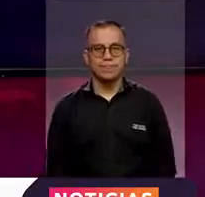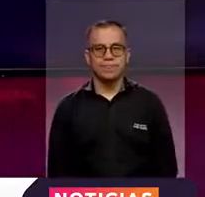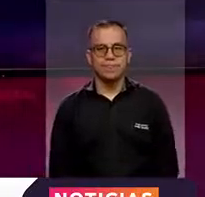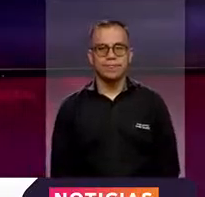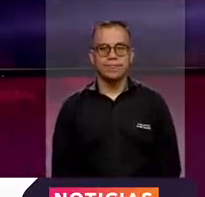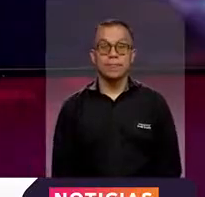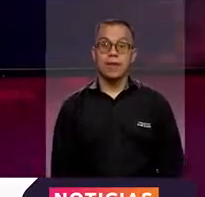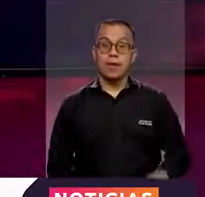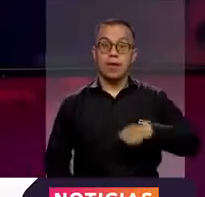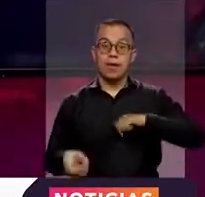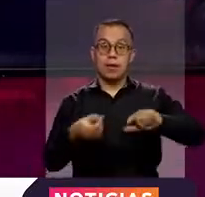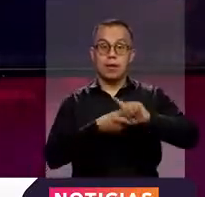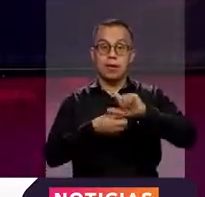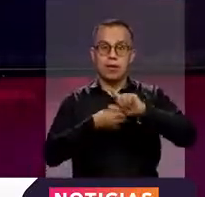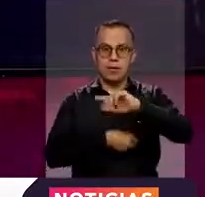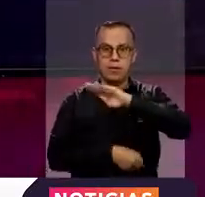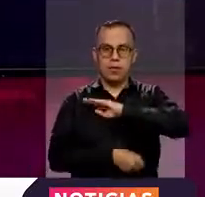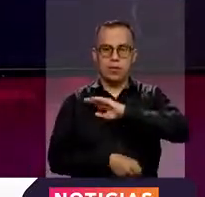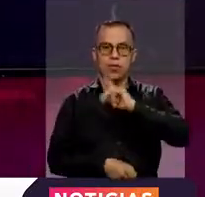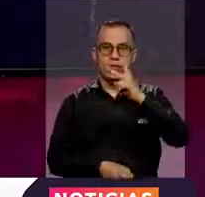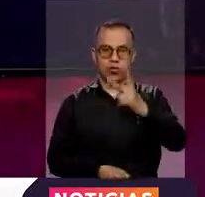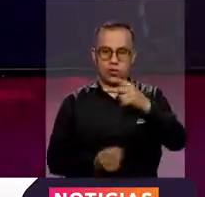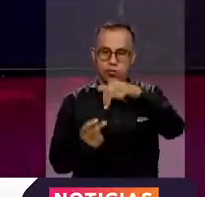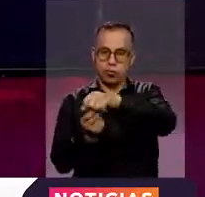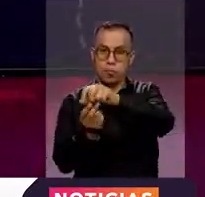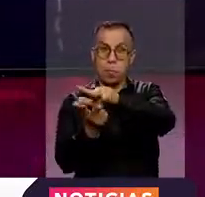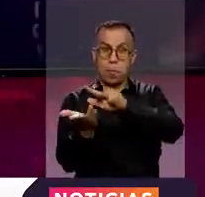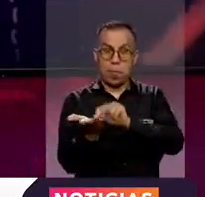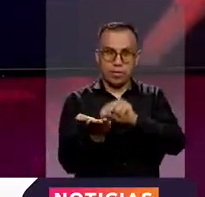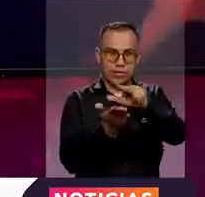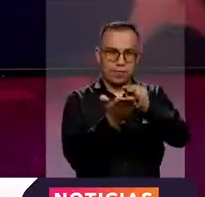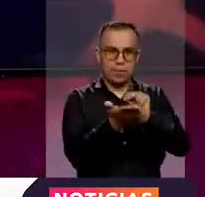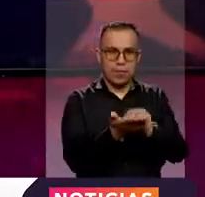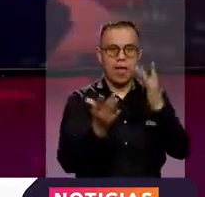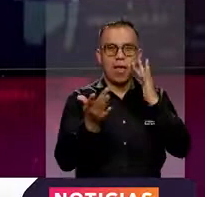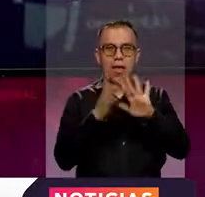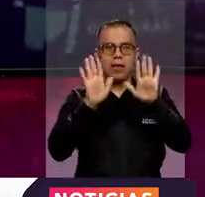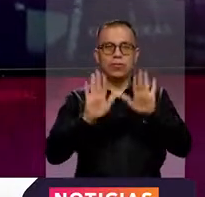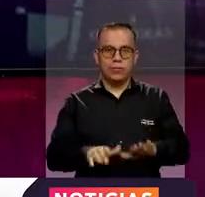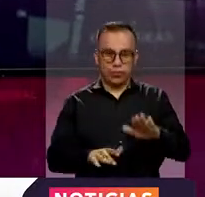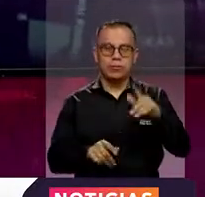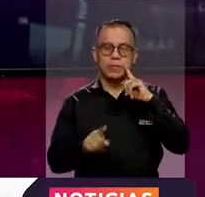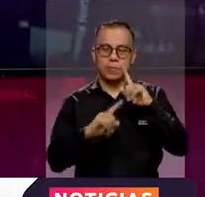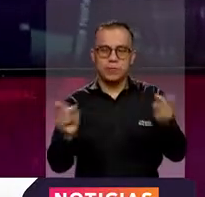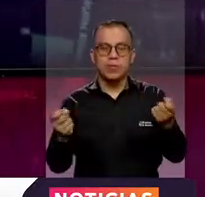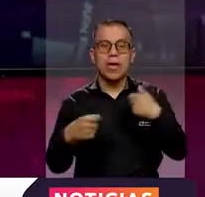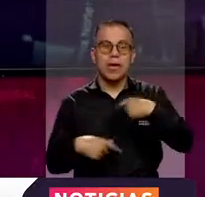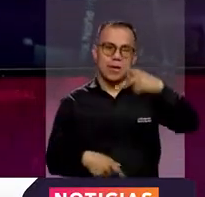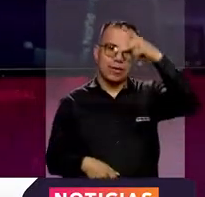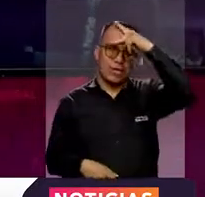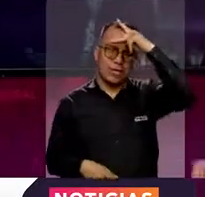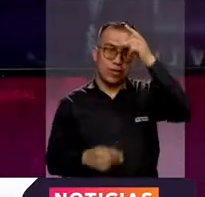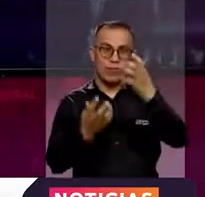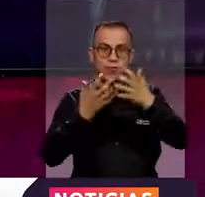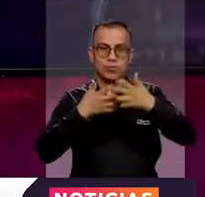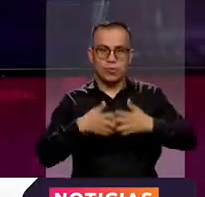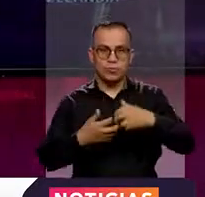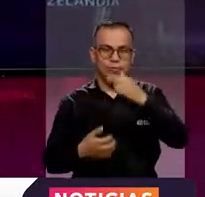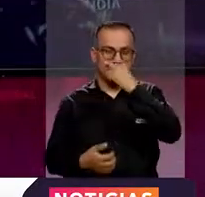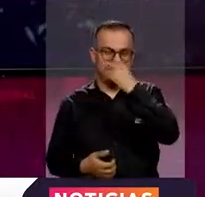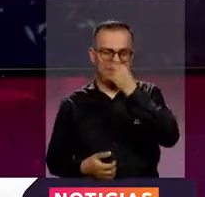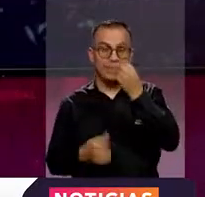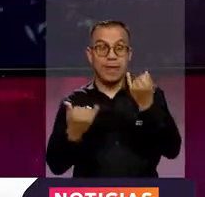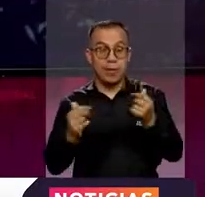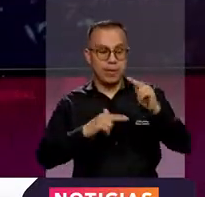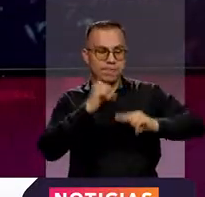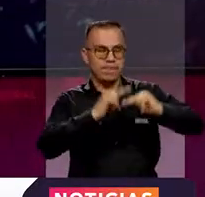La alcaldía local Kennedy entregó dos puentes vehiculares y peatonales que fueron remodelados y restaurados luego de 4 meses fuera de funcionamiento. Con